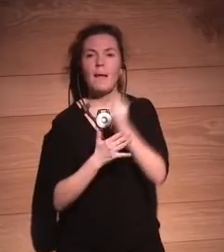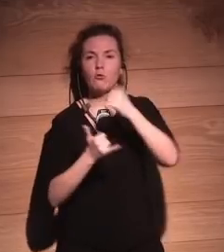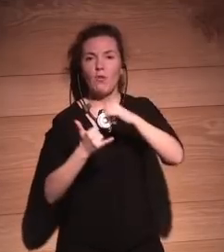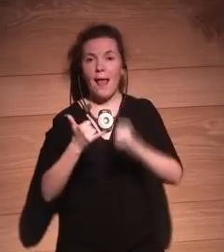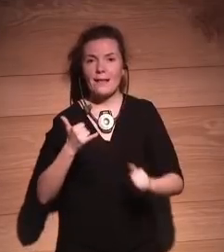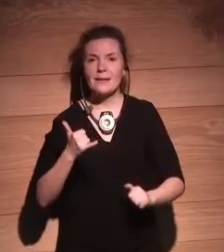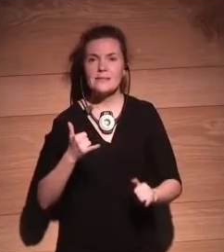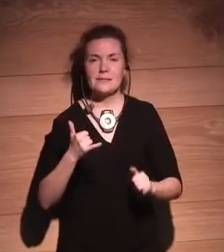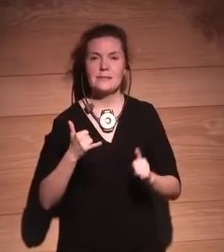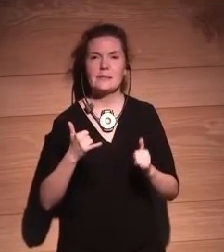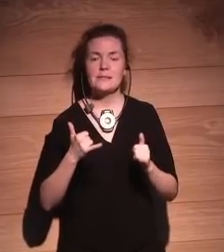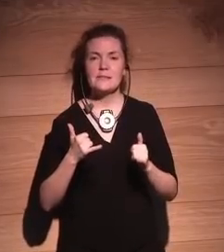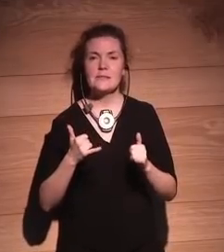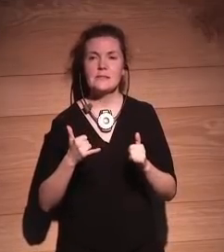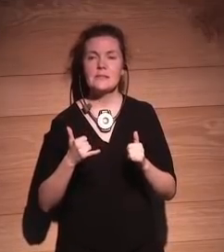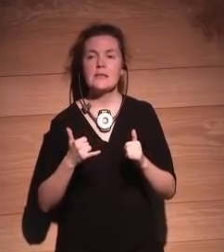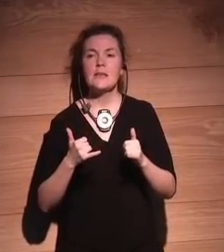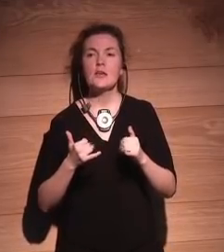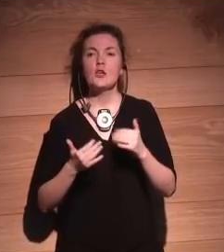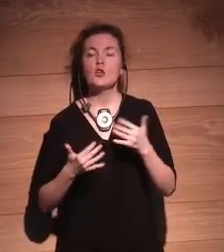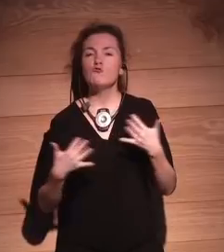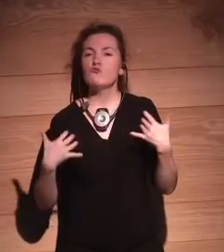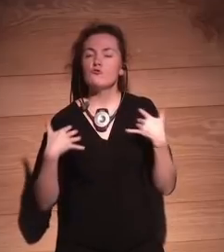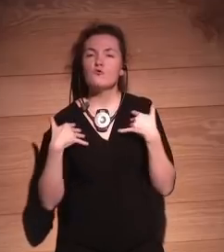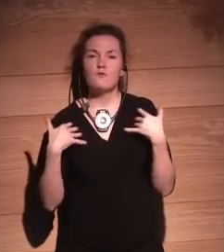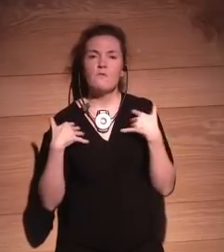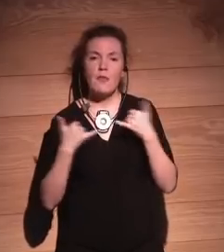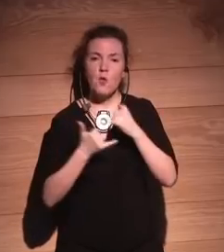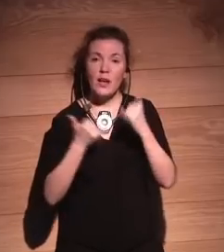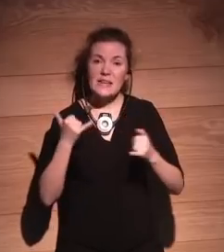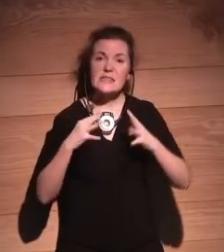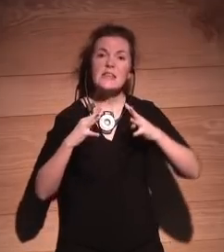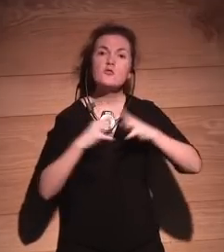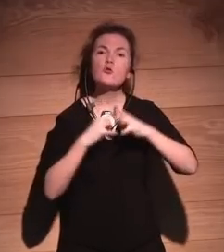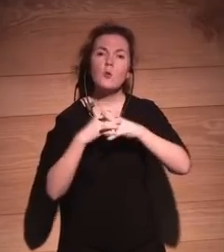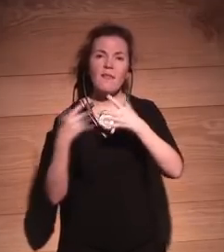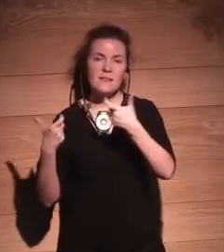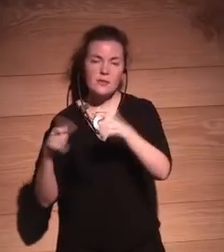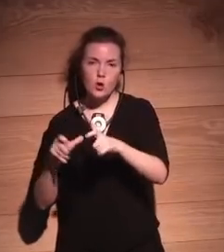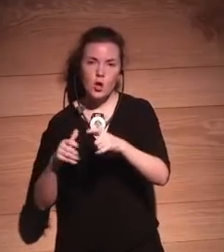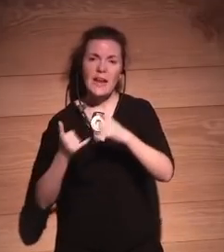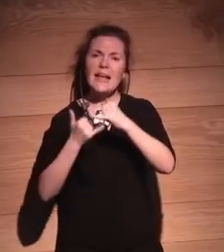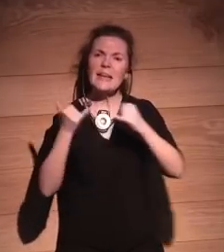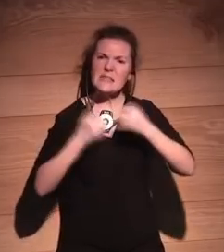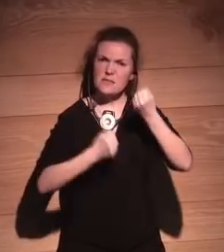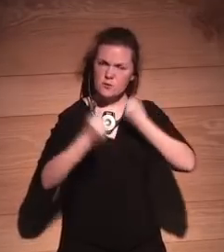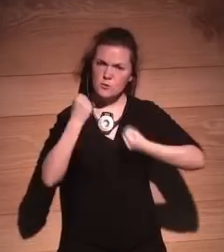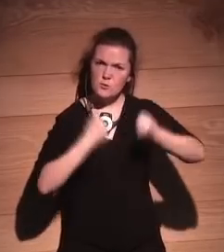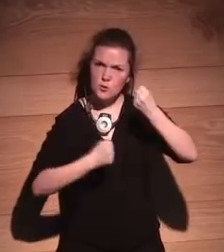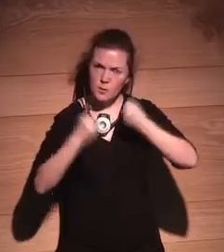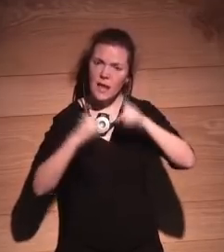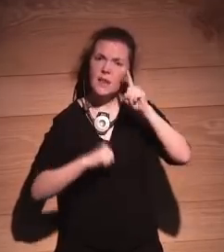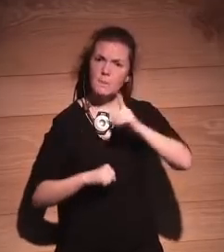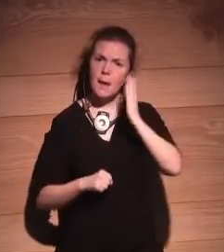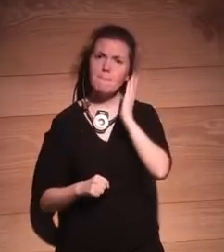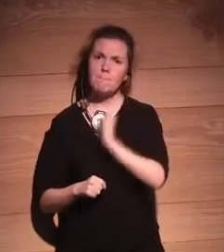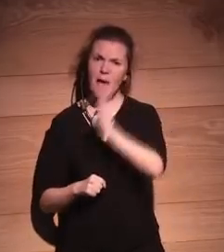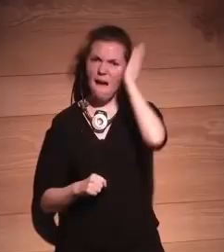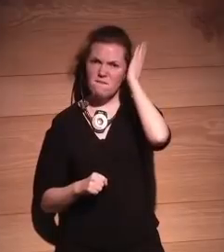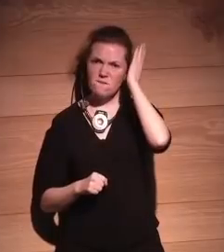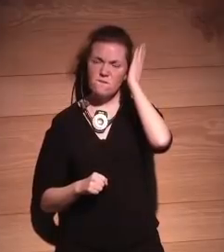crisis estructural y de la crisis también de la crisis estructural del sector y de la crisis económica, que también nos ha